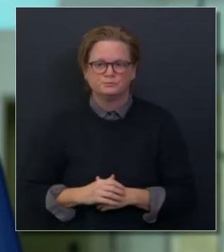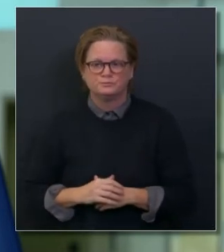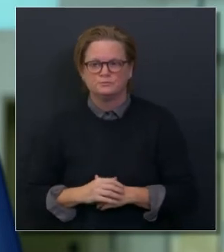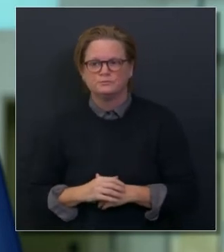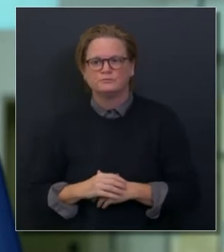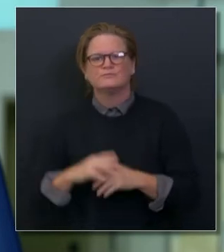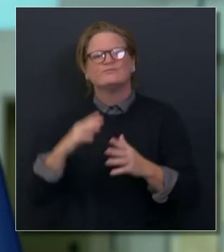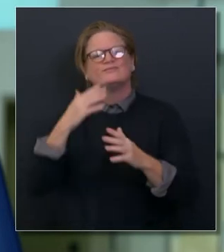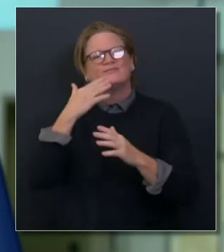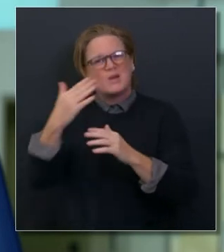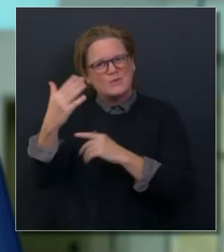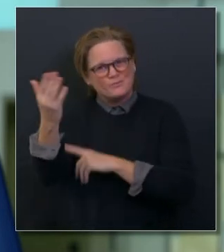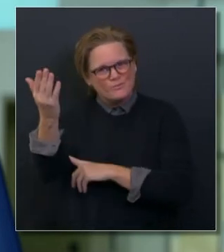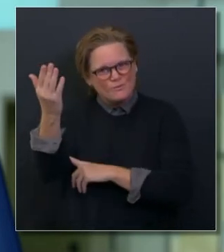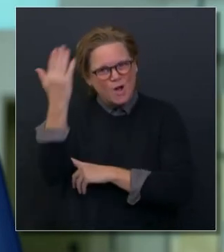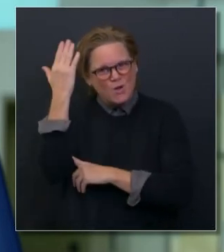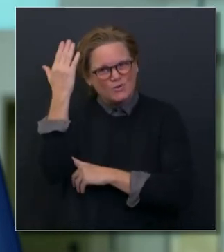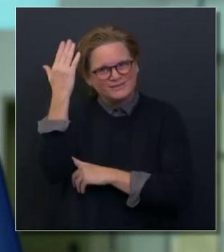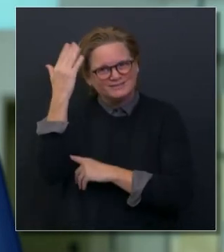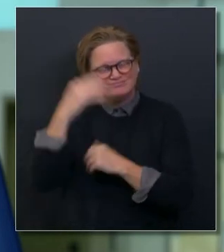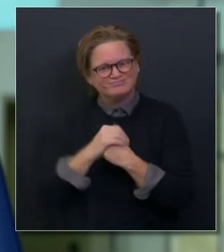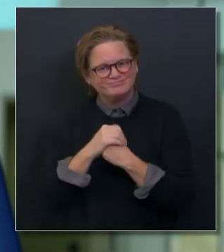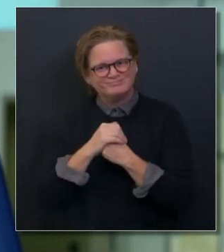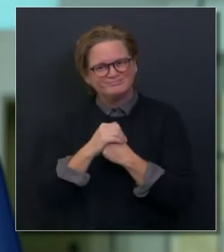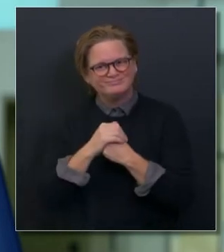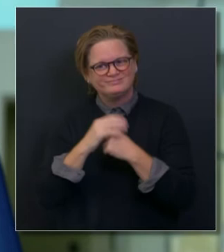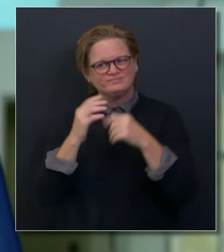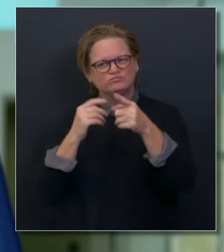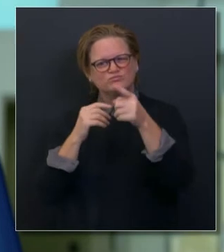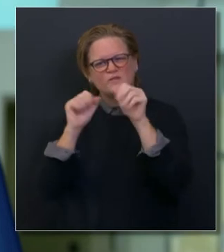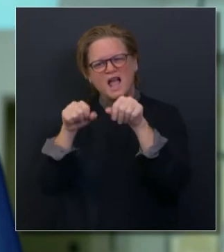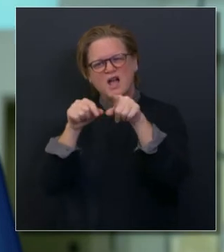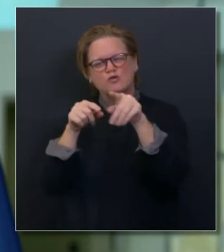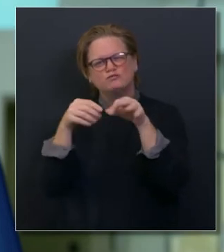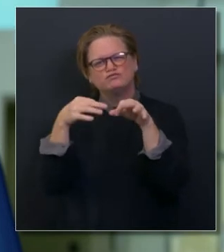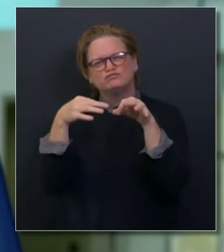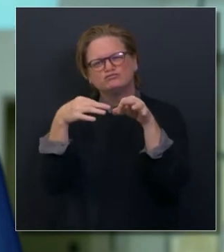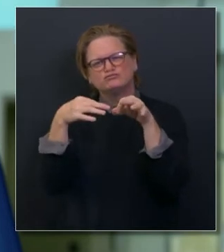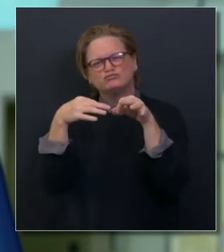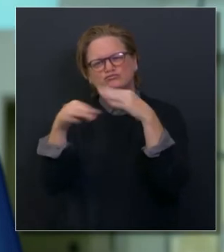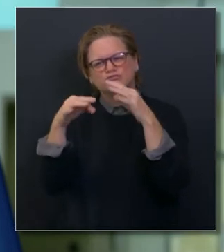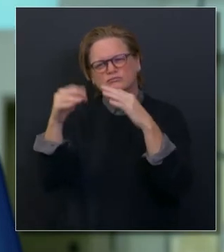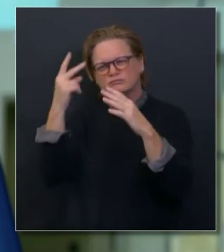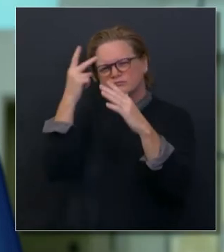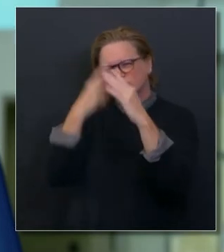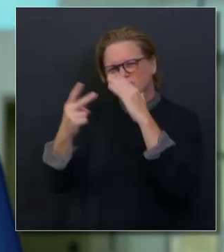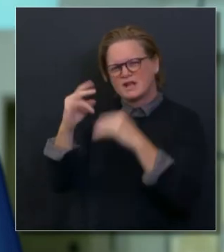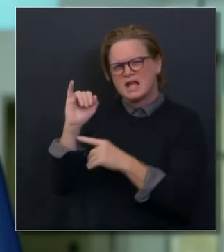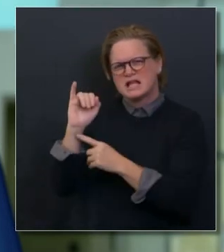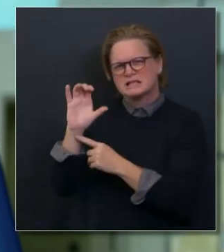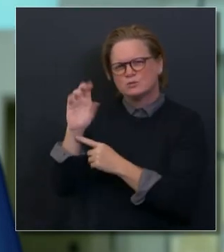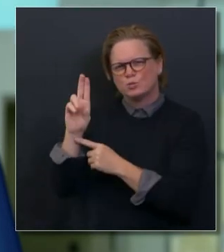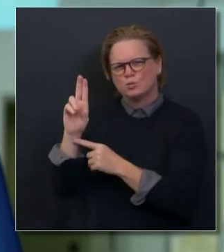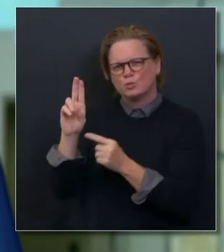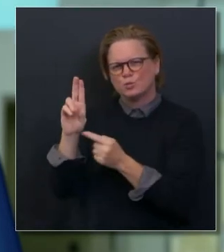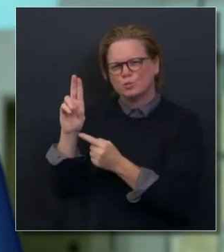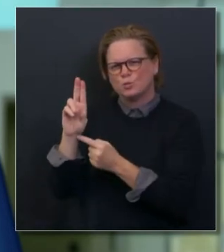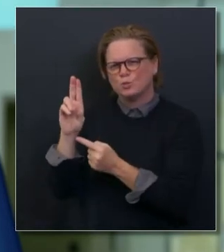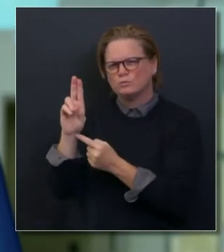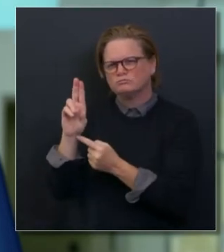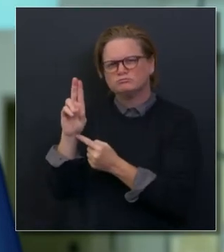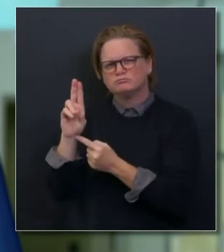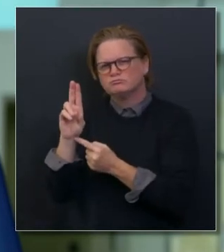Buenos días, gobernador y doctor Galli. Si puede explicar un poco las proyecciones para la capacidad de cuidados